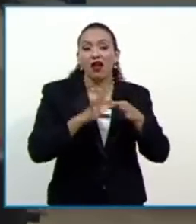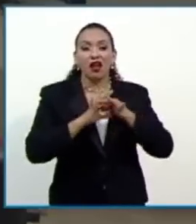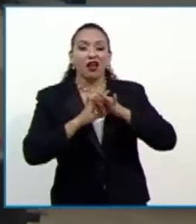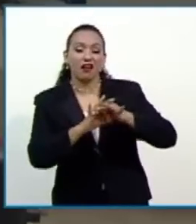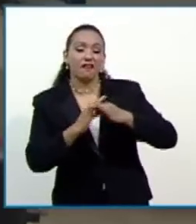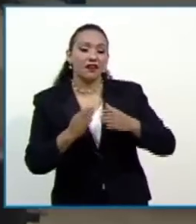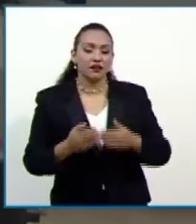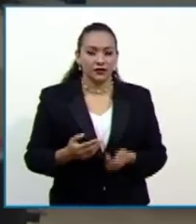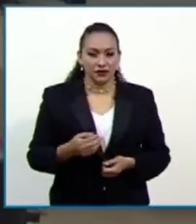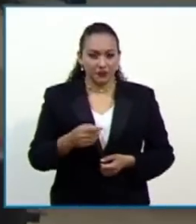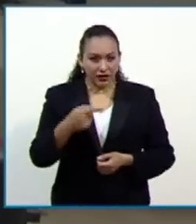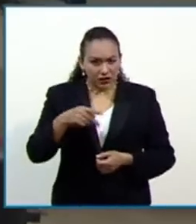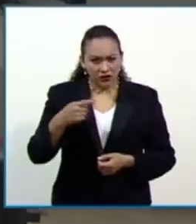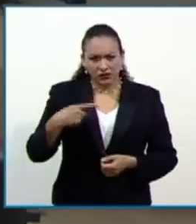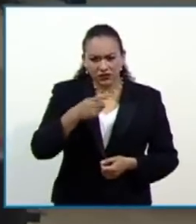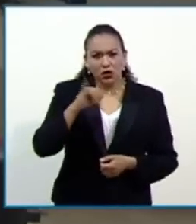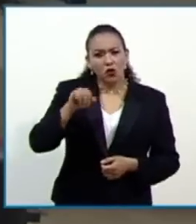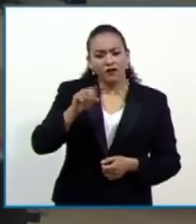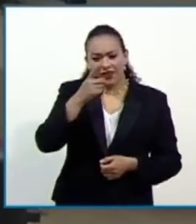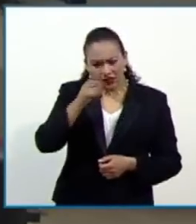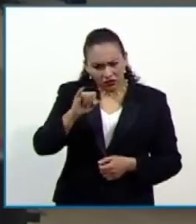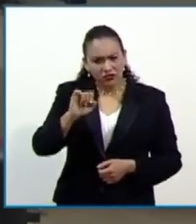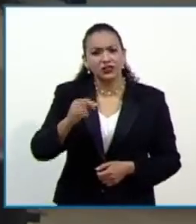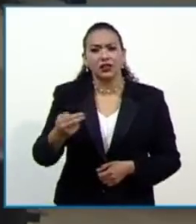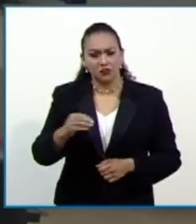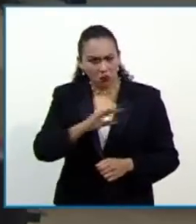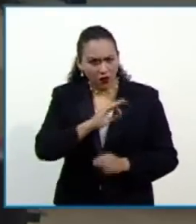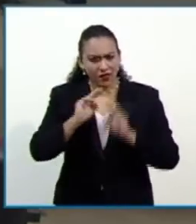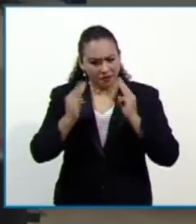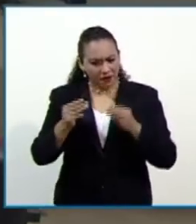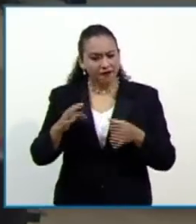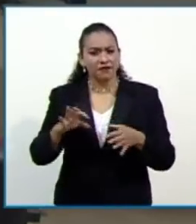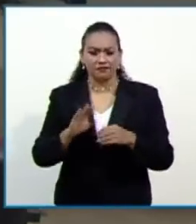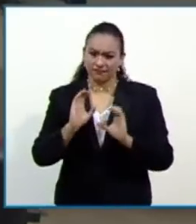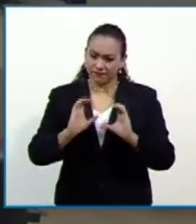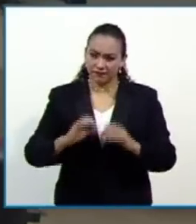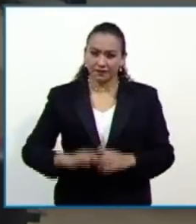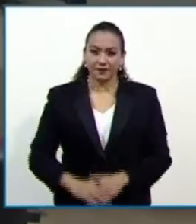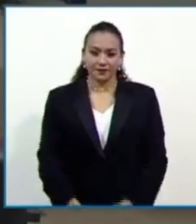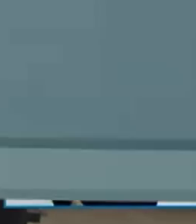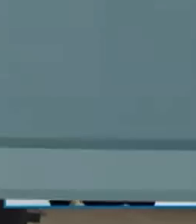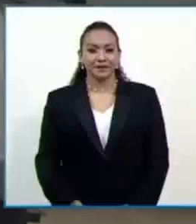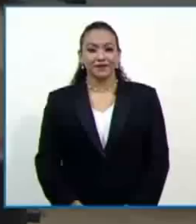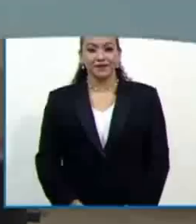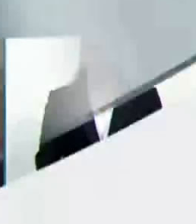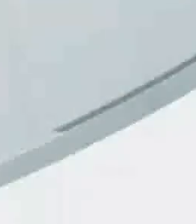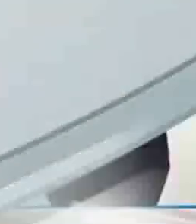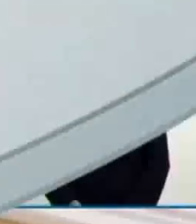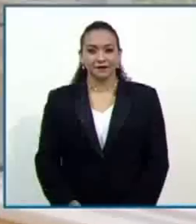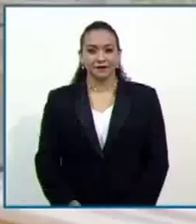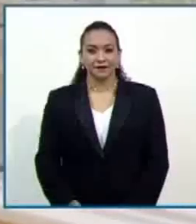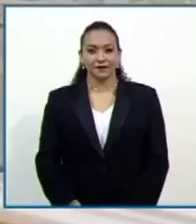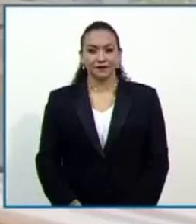la JUFET. Para el canal del Poder Judicial de la Federación, Juan Carlos González.